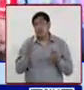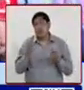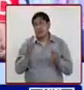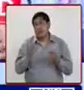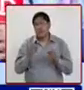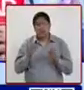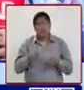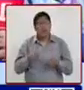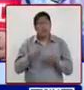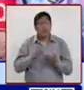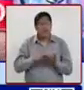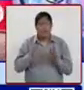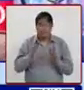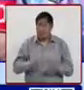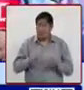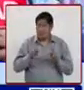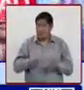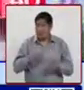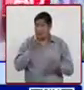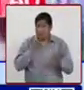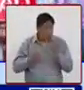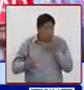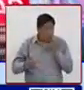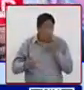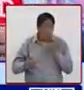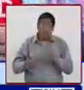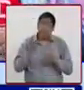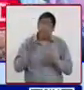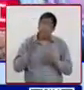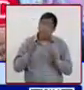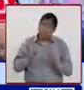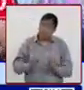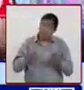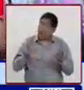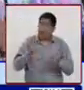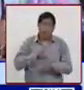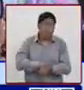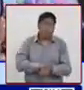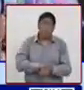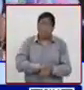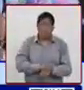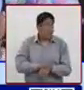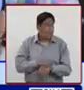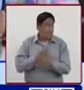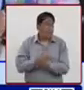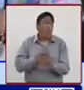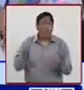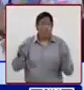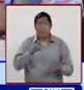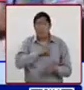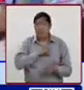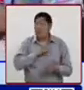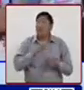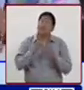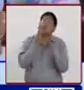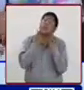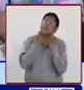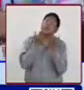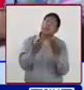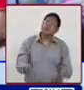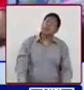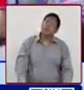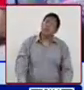de horas para que estas personas, el taxi, uno de los involucrados, ya se encuentren en dependencias policiales. ¿Alguna consulta en estudio,